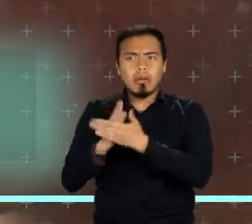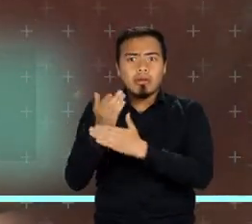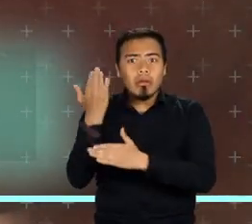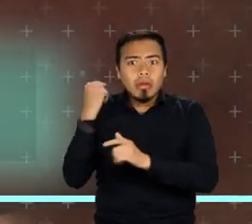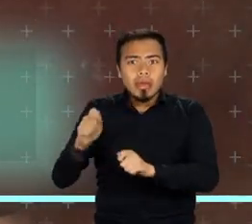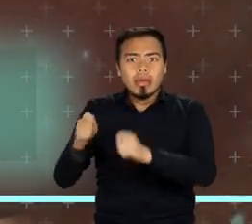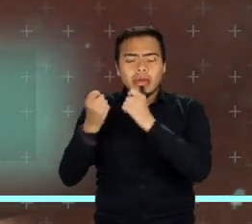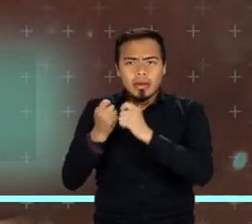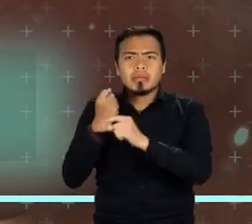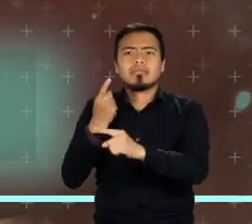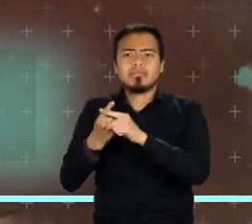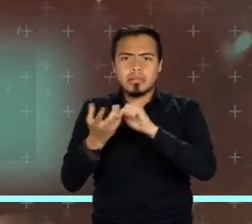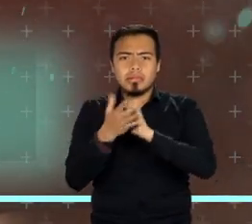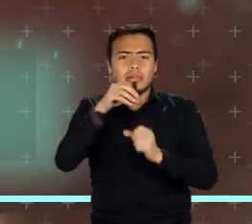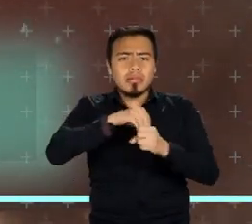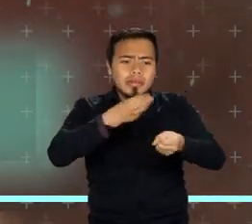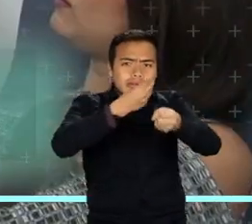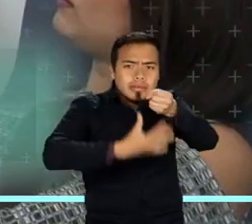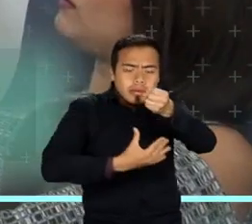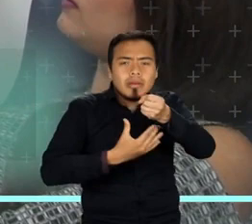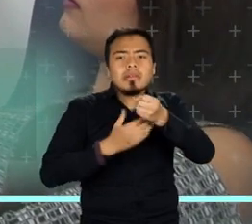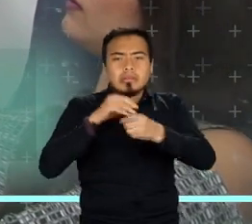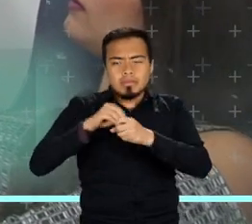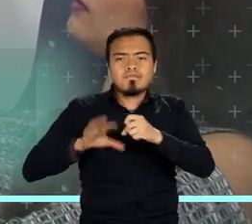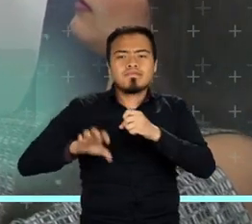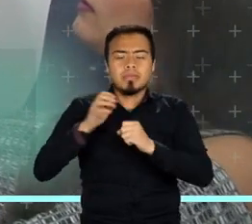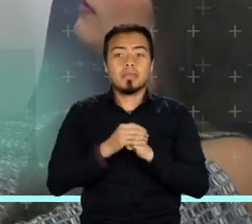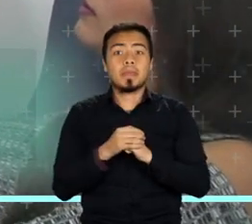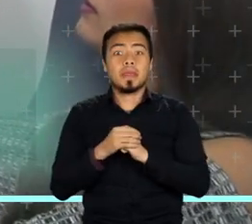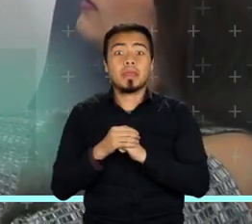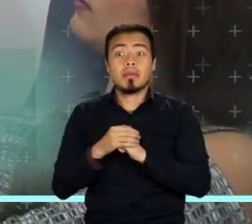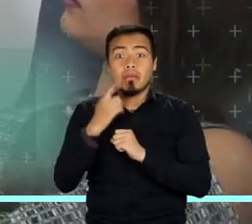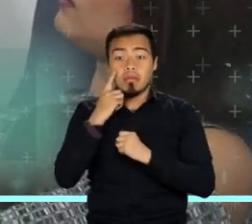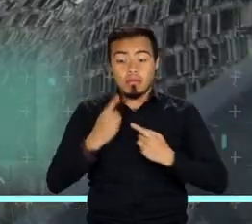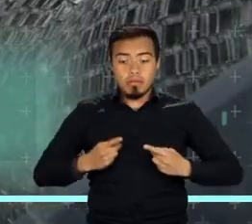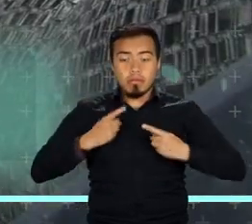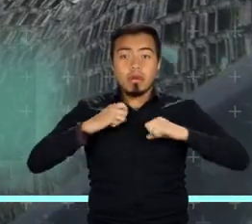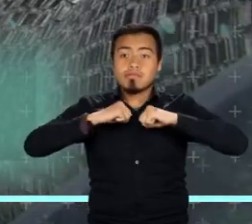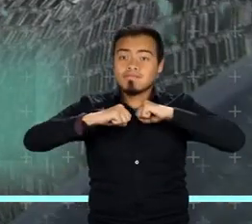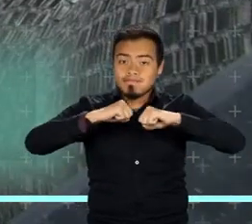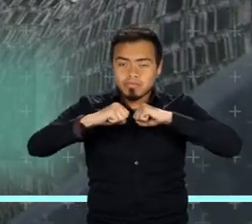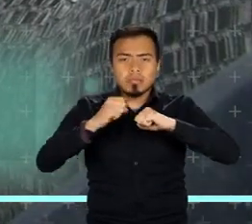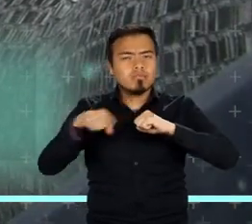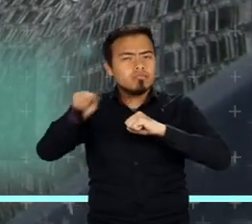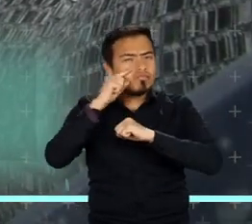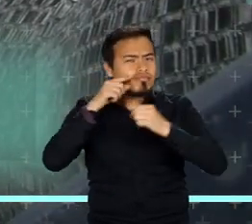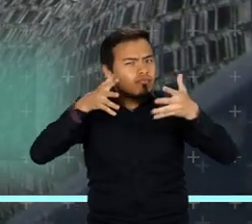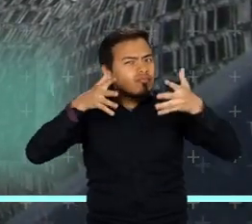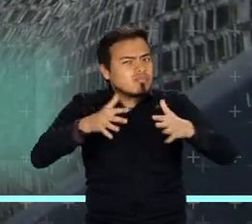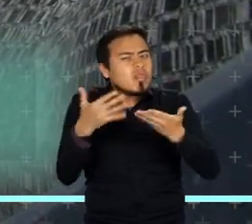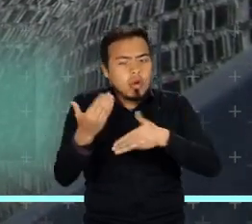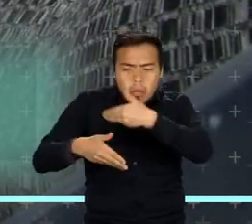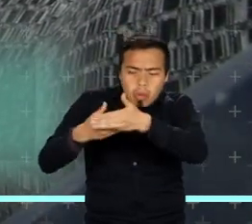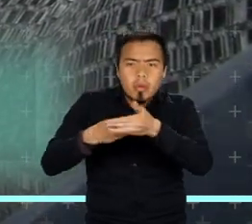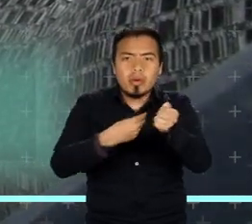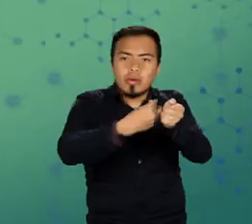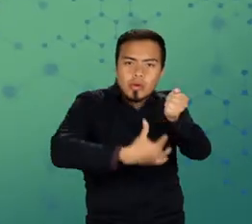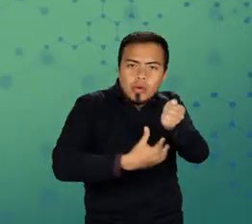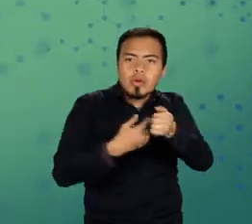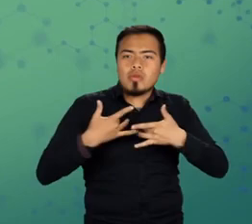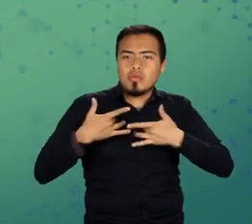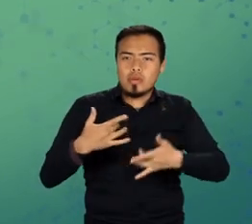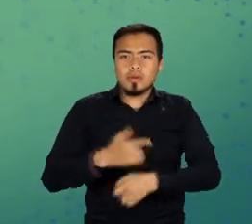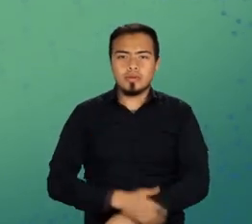sus 16 años de edad. Y en Vida Activa, les enseñaremos cómo es el proceso de donación de sangre.